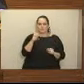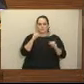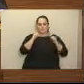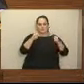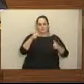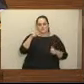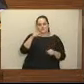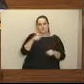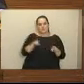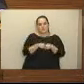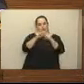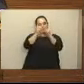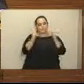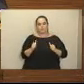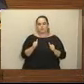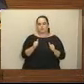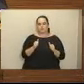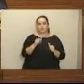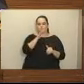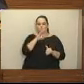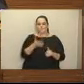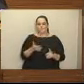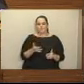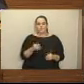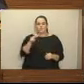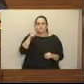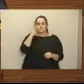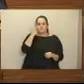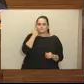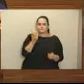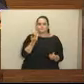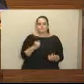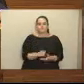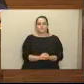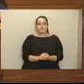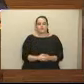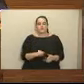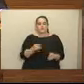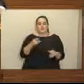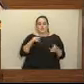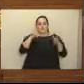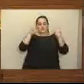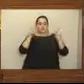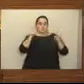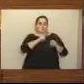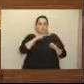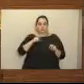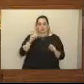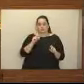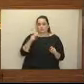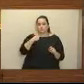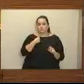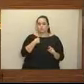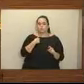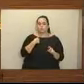asunto de especial trascendencia y gravedad. Y mire, no es un asunto personal. Yo no apelo al